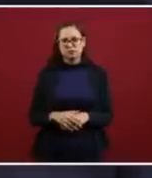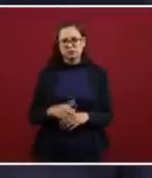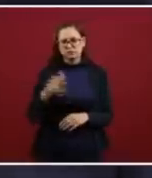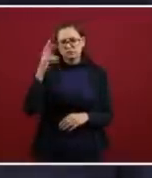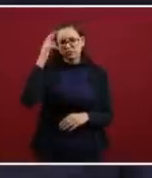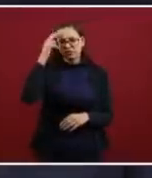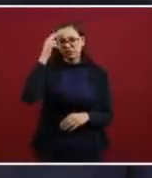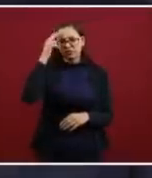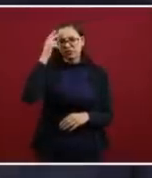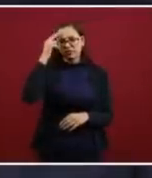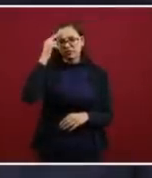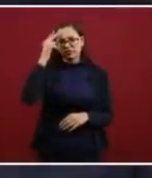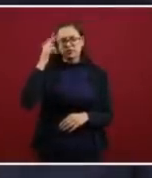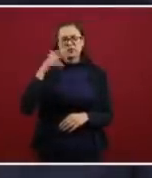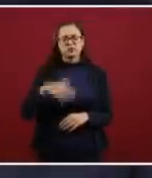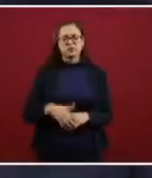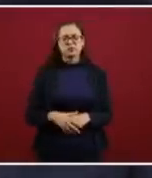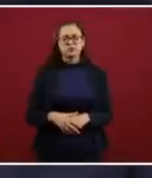que era